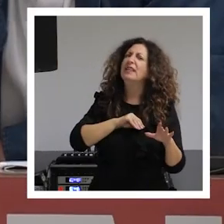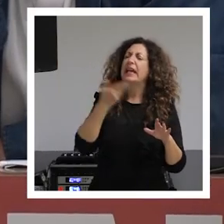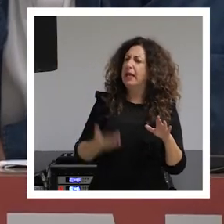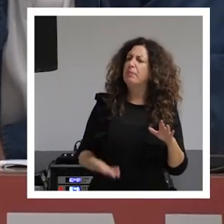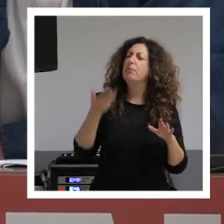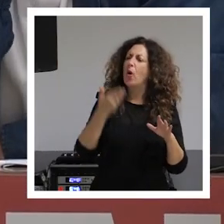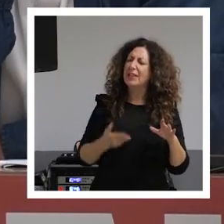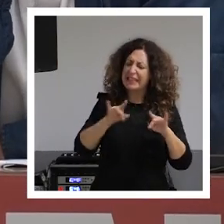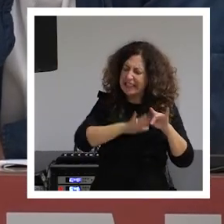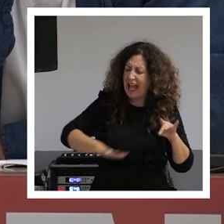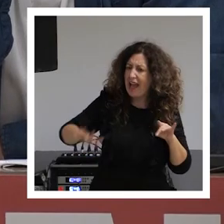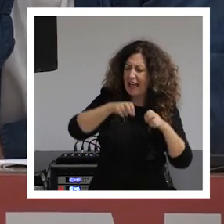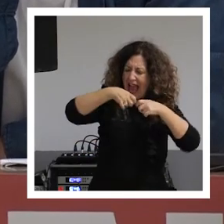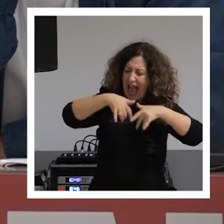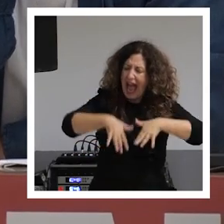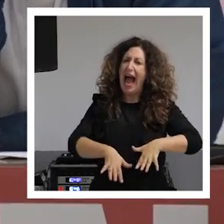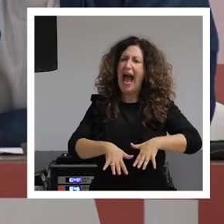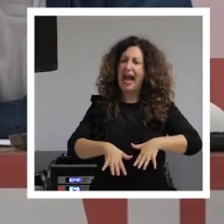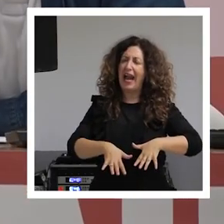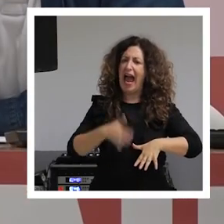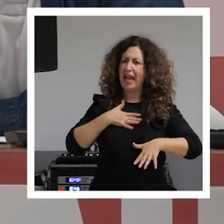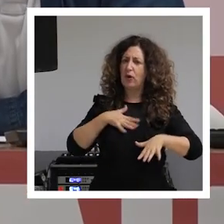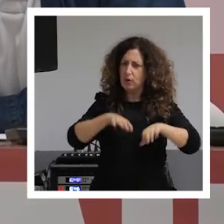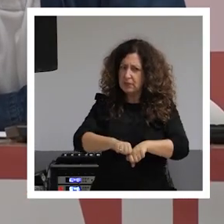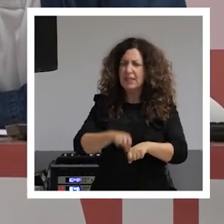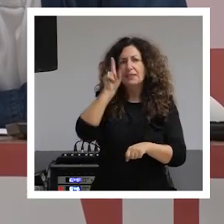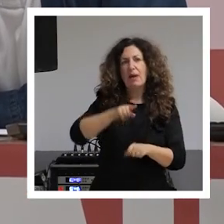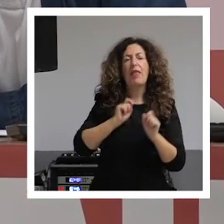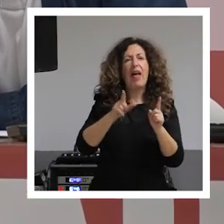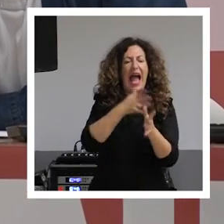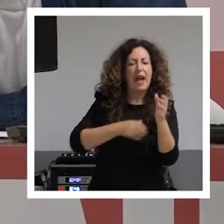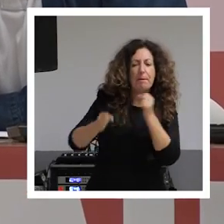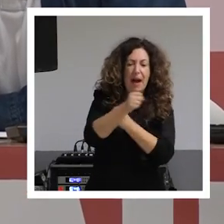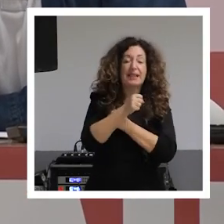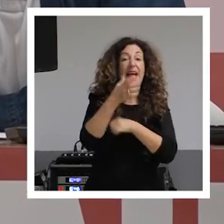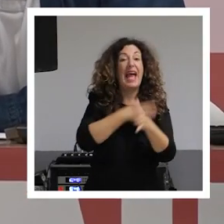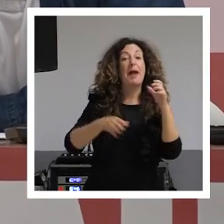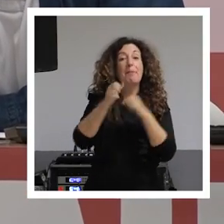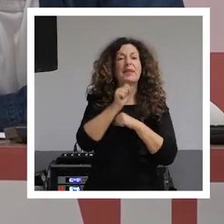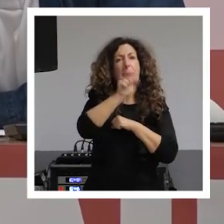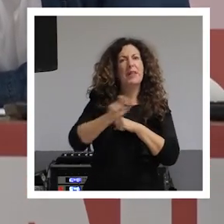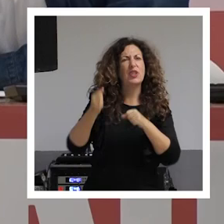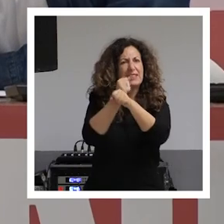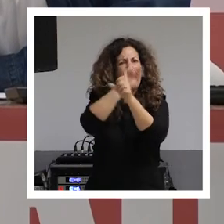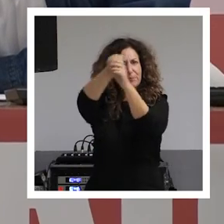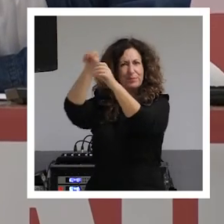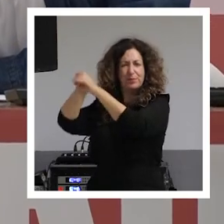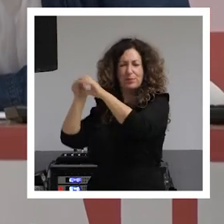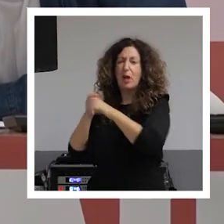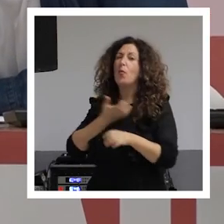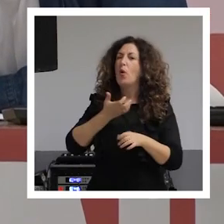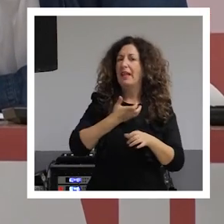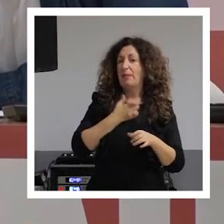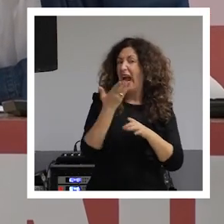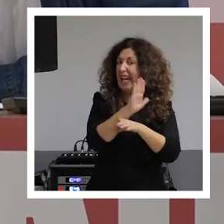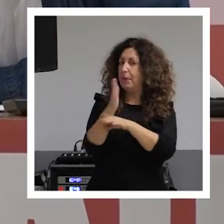del arraigo te y por fin también Creo que estamos intentando generar esa empatía Con quienes estáis en los municipios representando